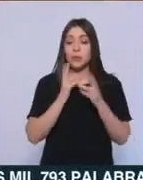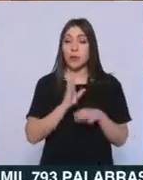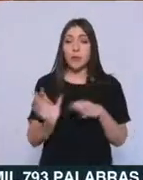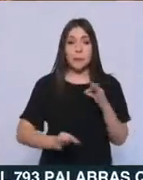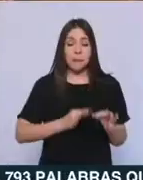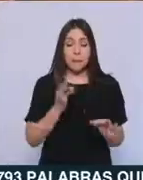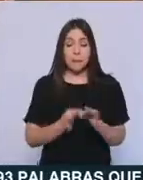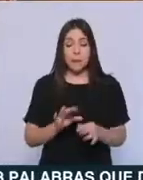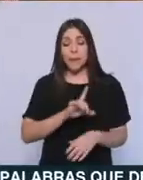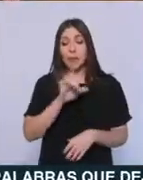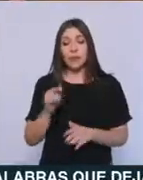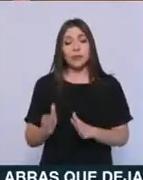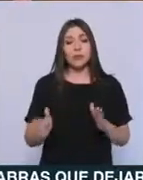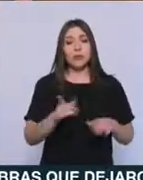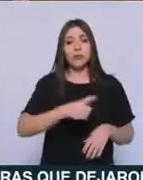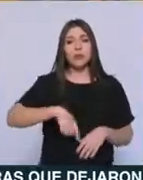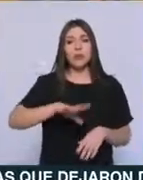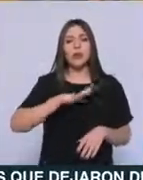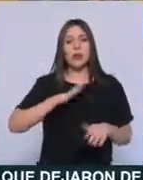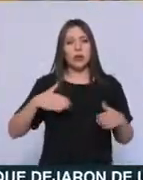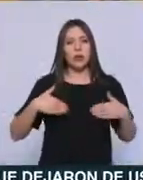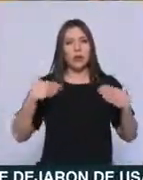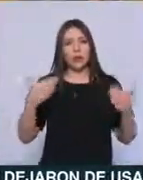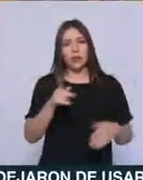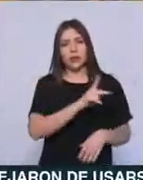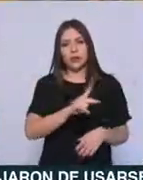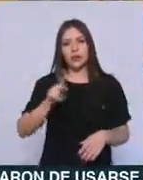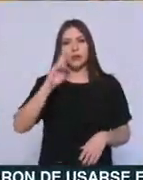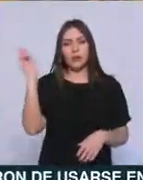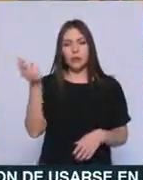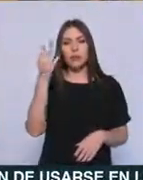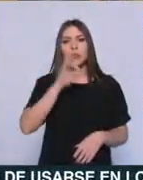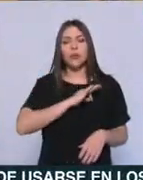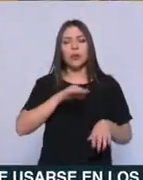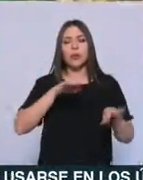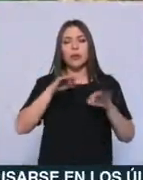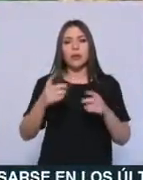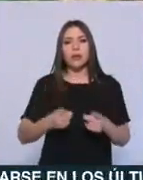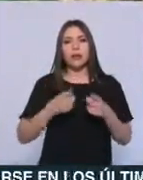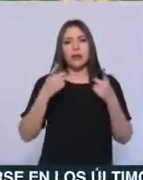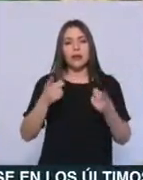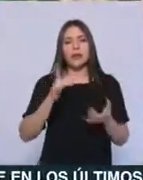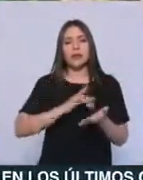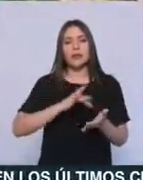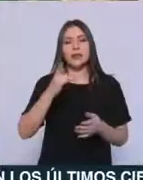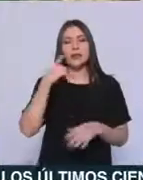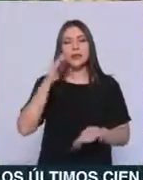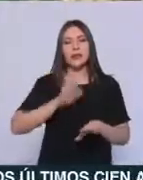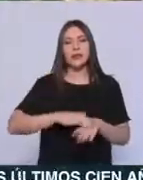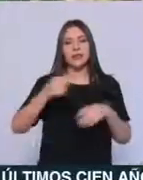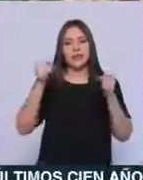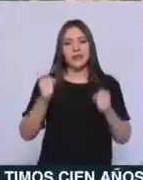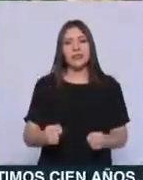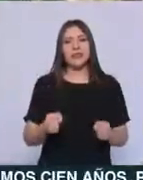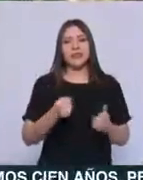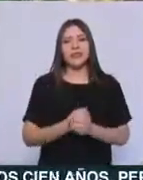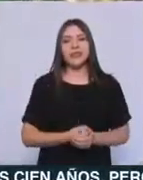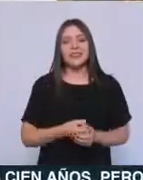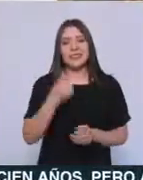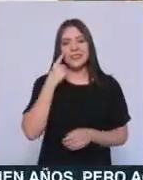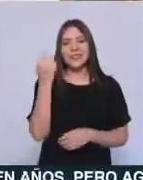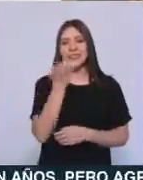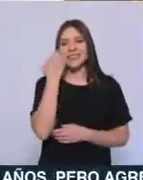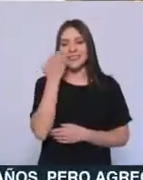que hay confianza de la comunidad universitaria para establecer trabajos que permitan garantizar mayor seguridad en los planteles